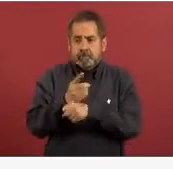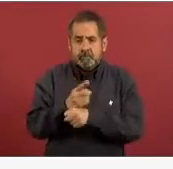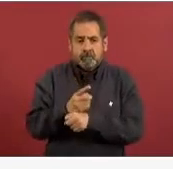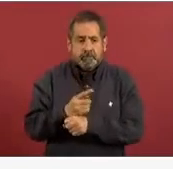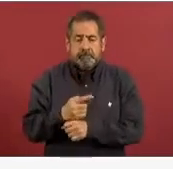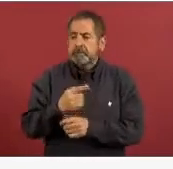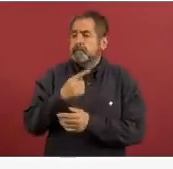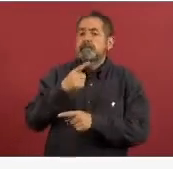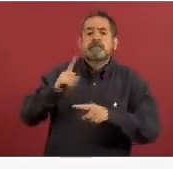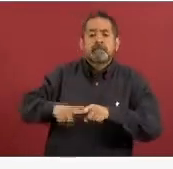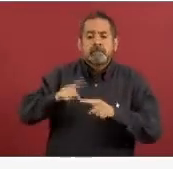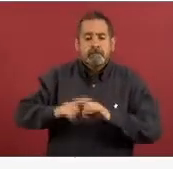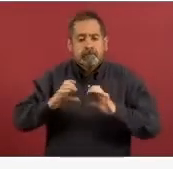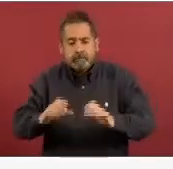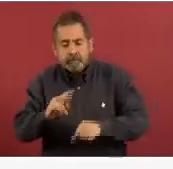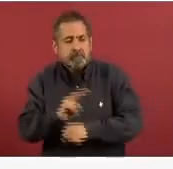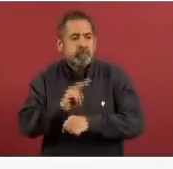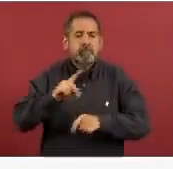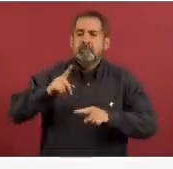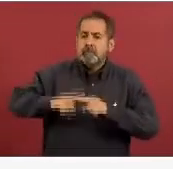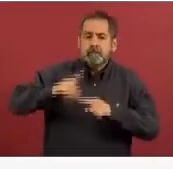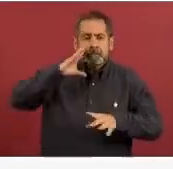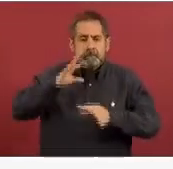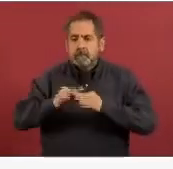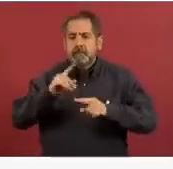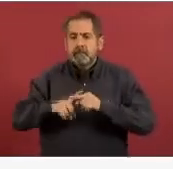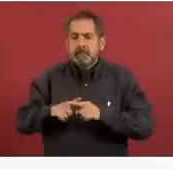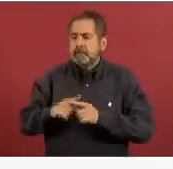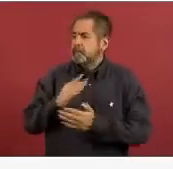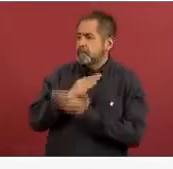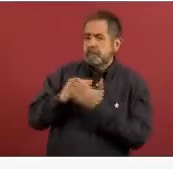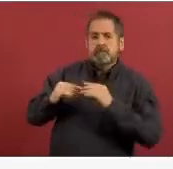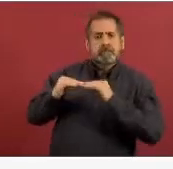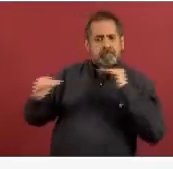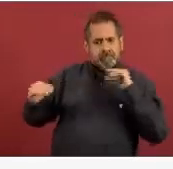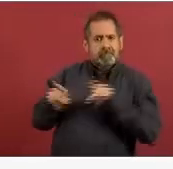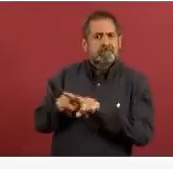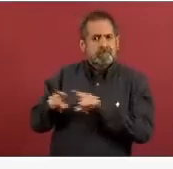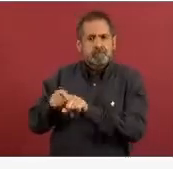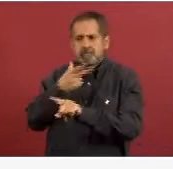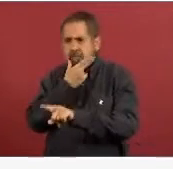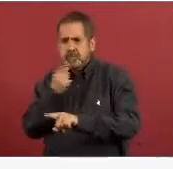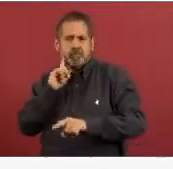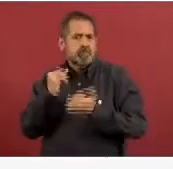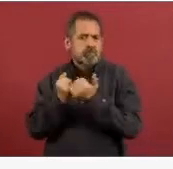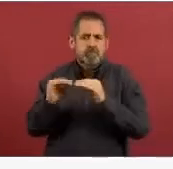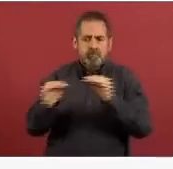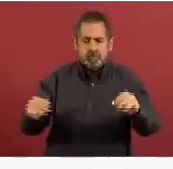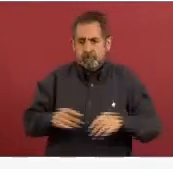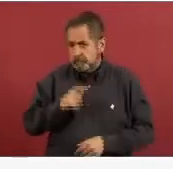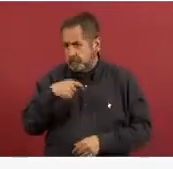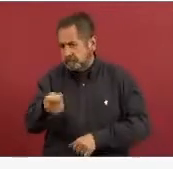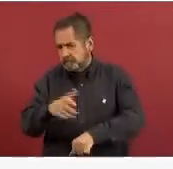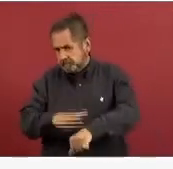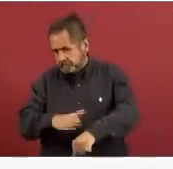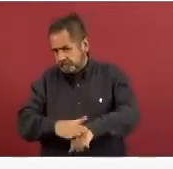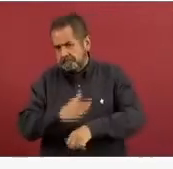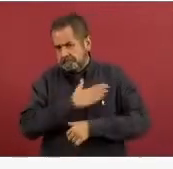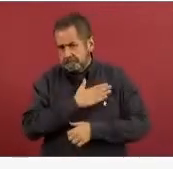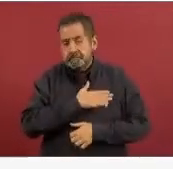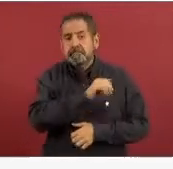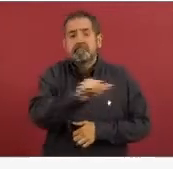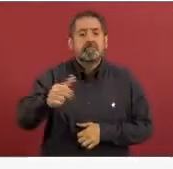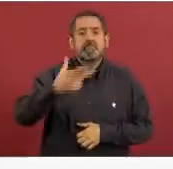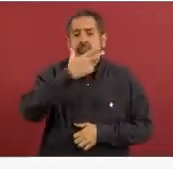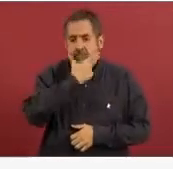de cuidado, reconocer, pensar, y hago aquí un llamado muy especial dirigido a los